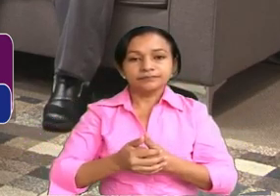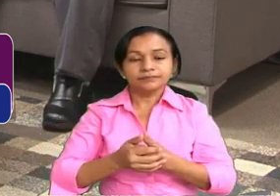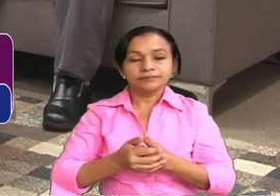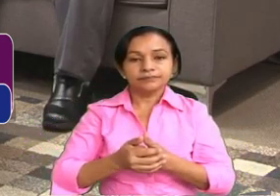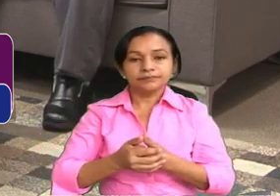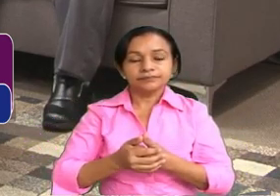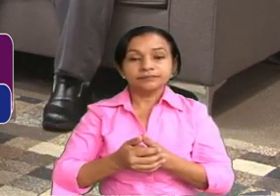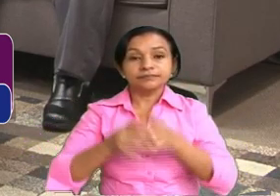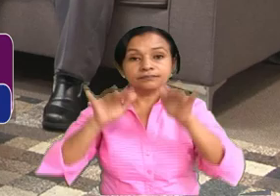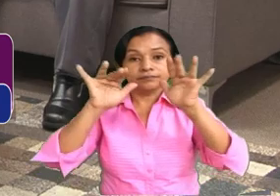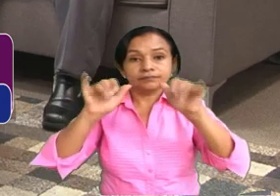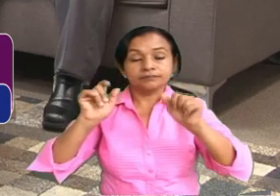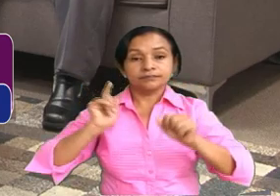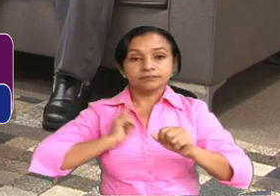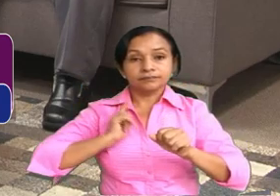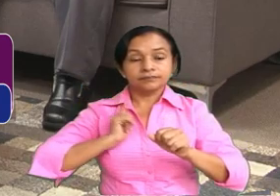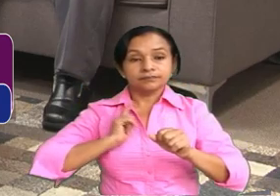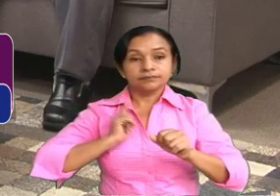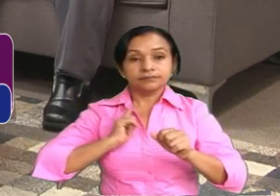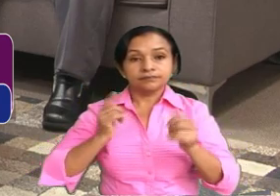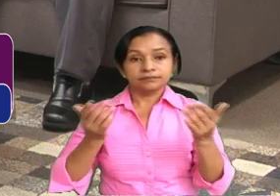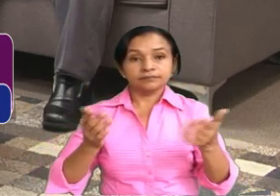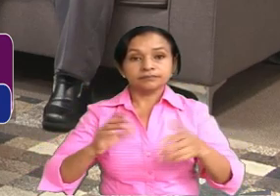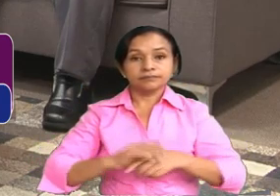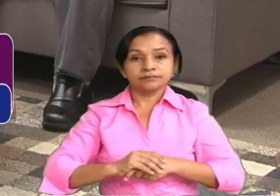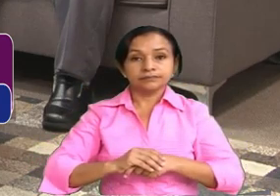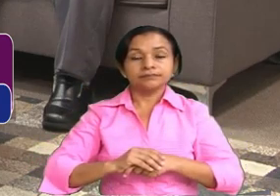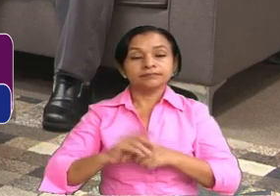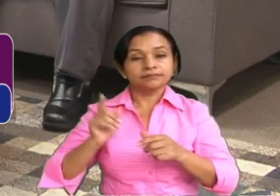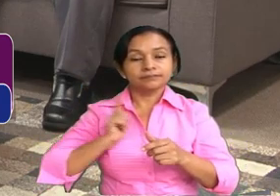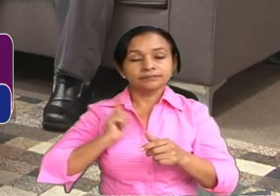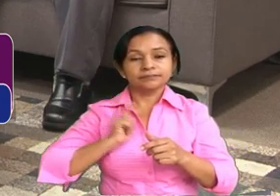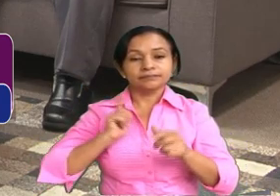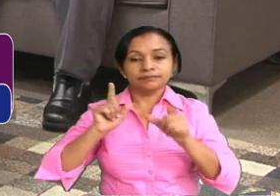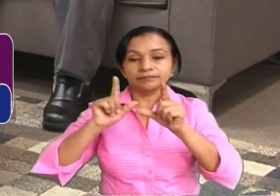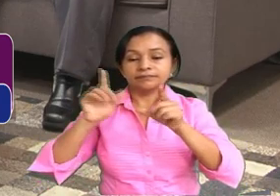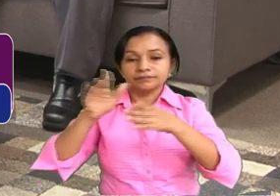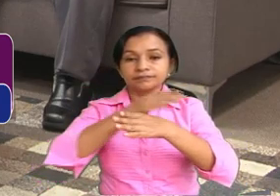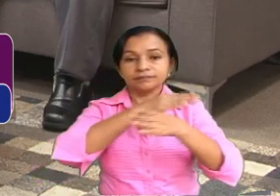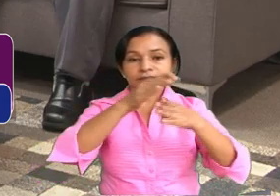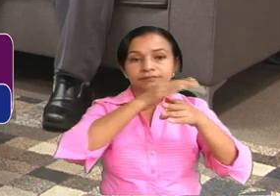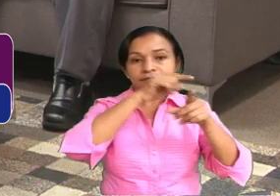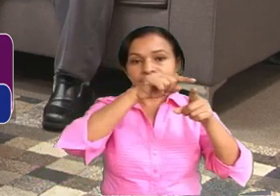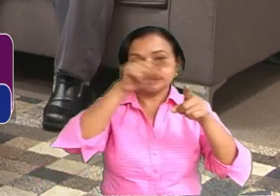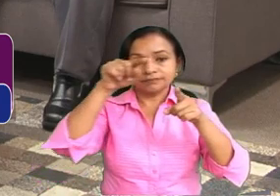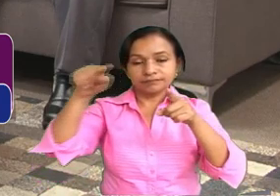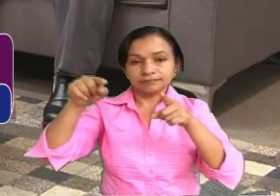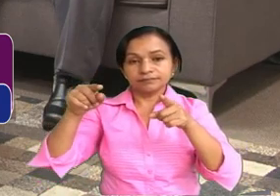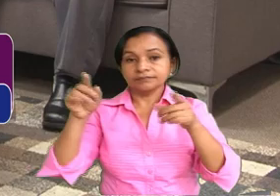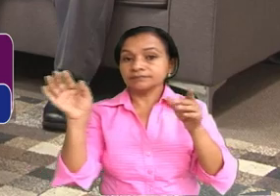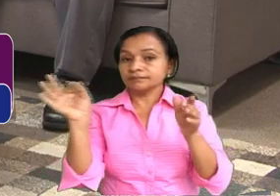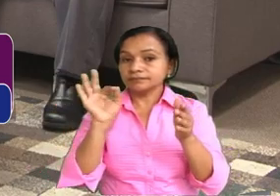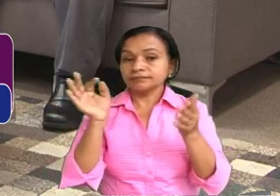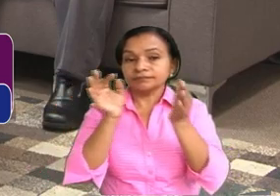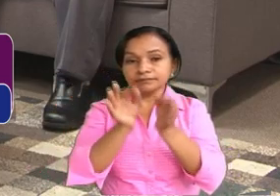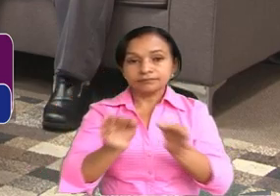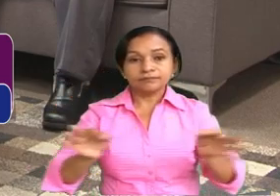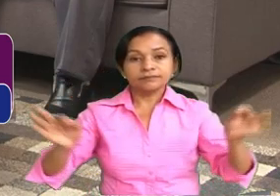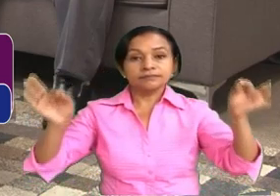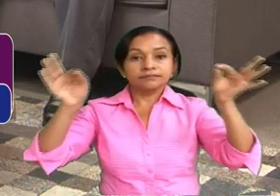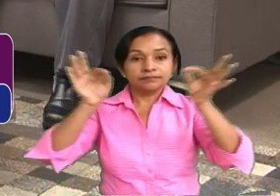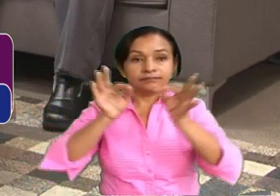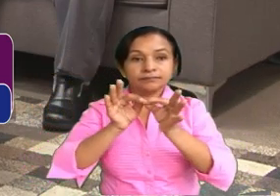lo que ya existe naturalmente ahí en esas comunidades. Y por ese motivo creo que es